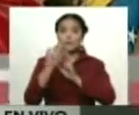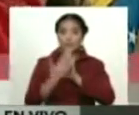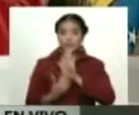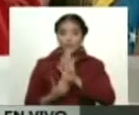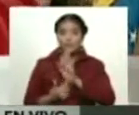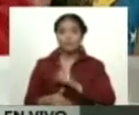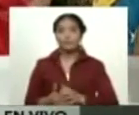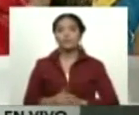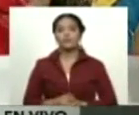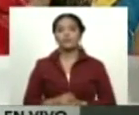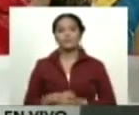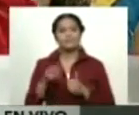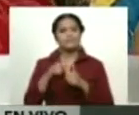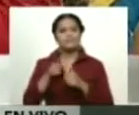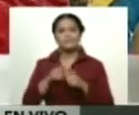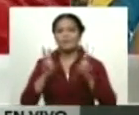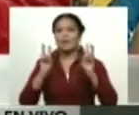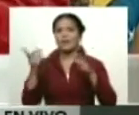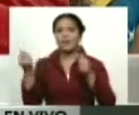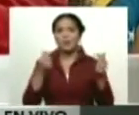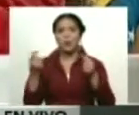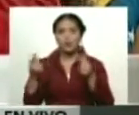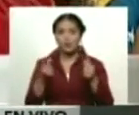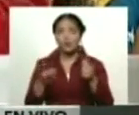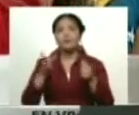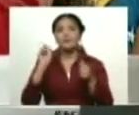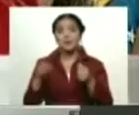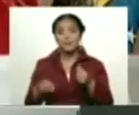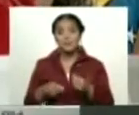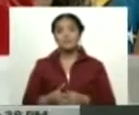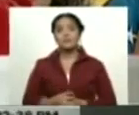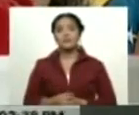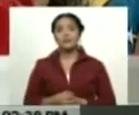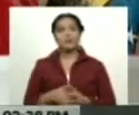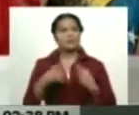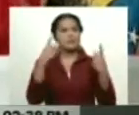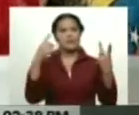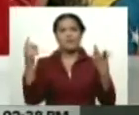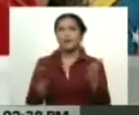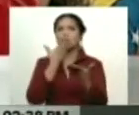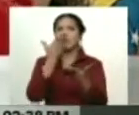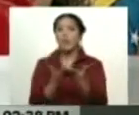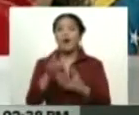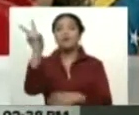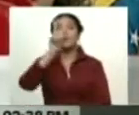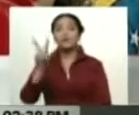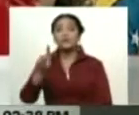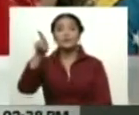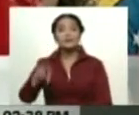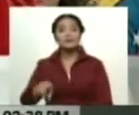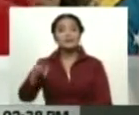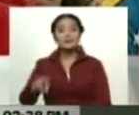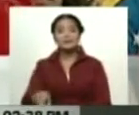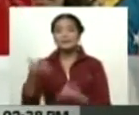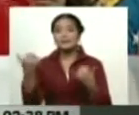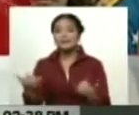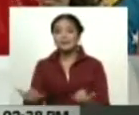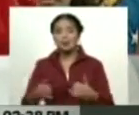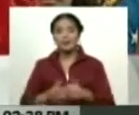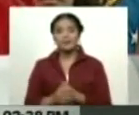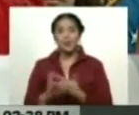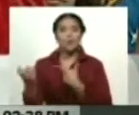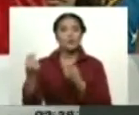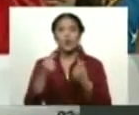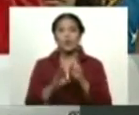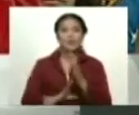tenga como prioridad el tema económico y haya un florecimiento de propuestas. Venezuela necesita desarrollar una